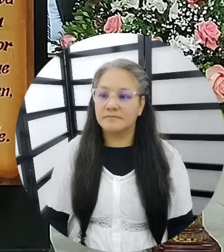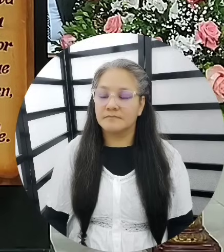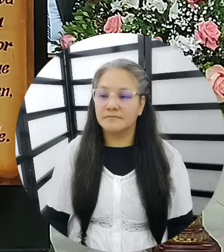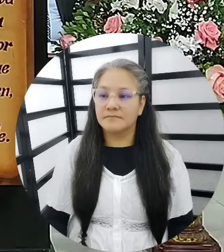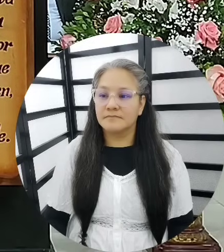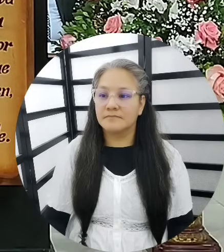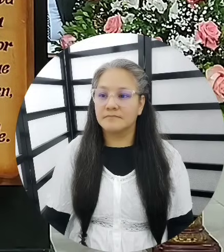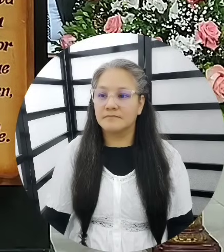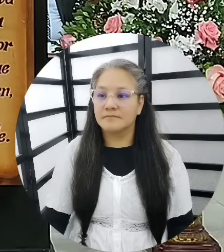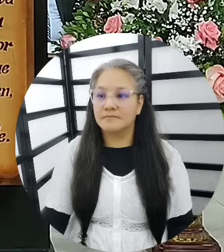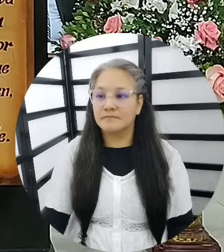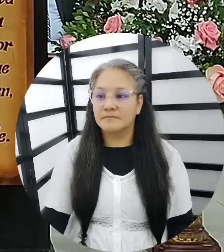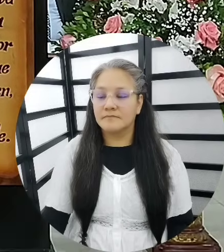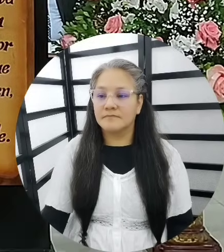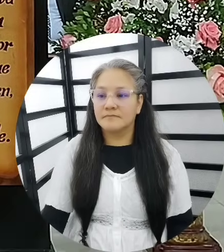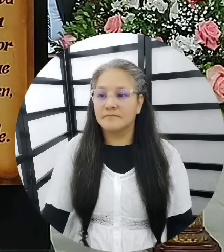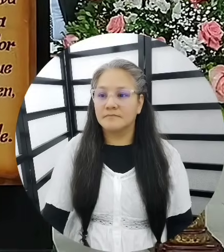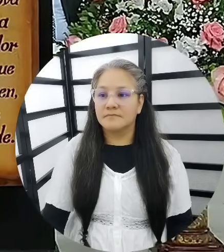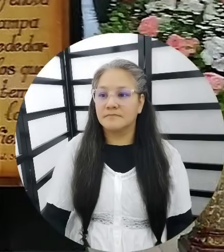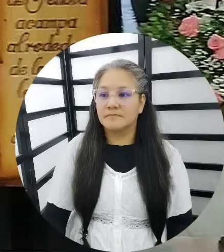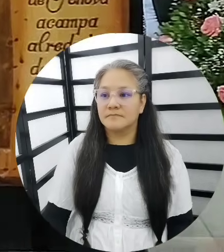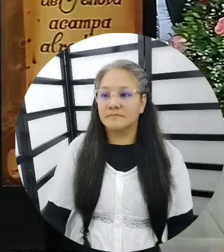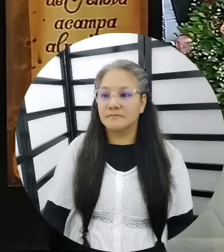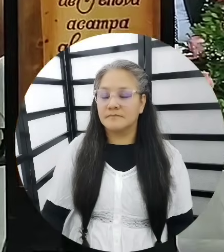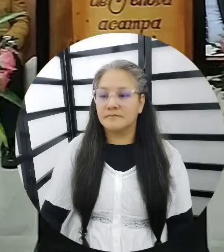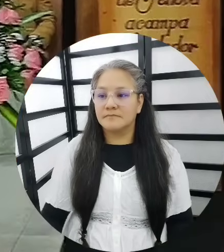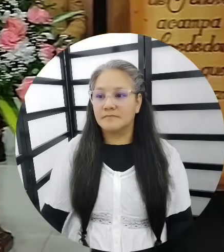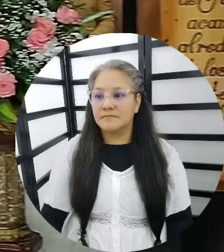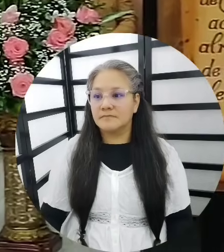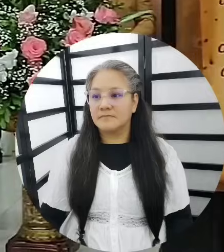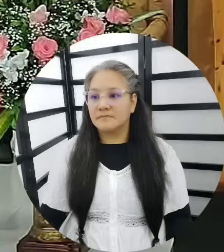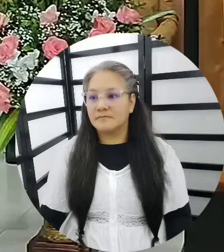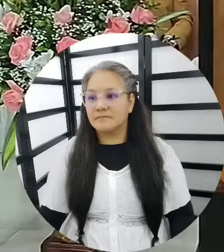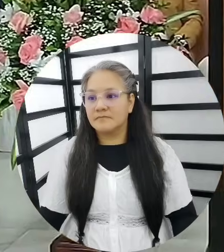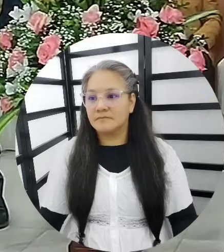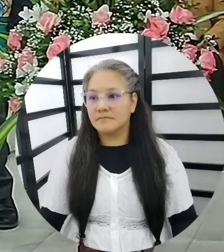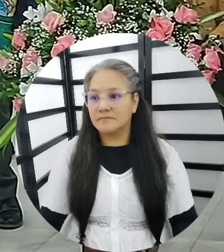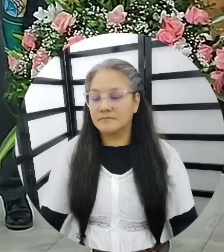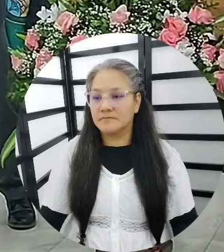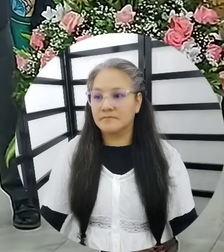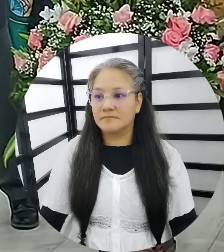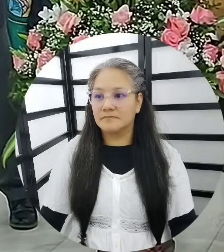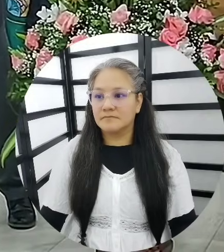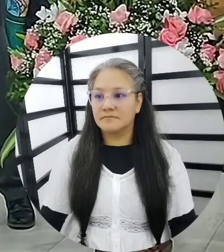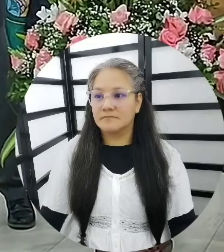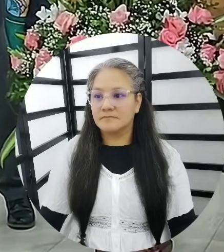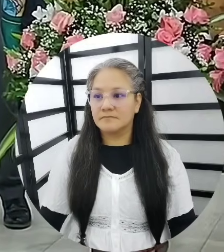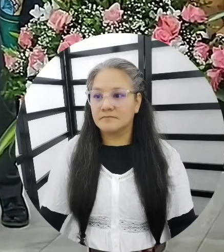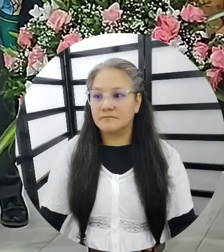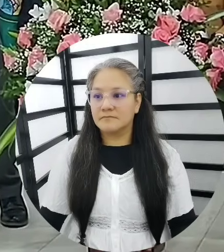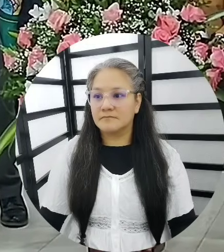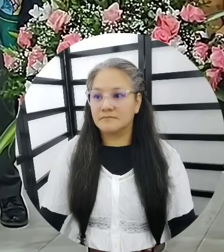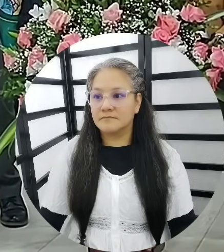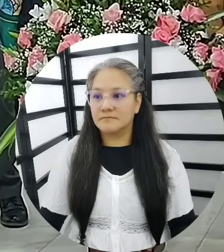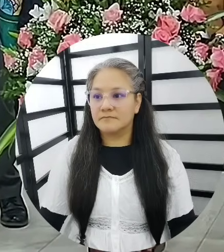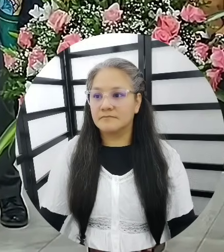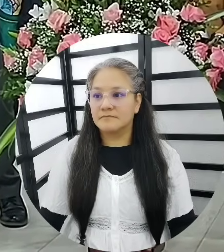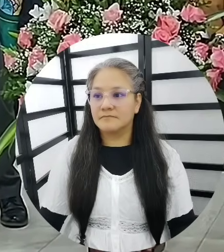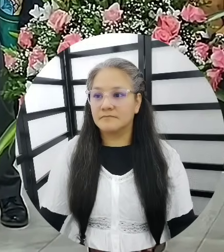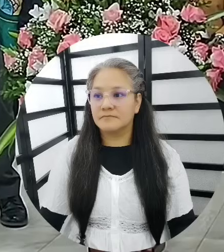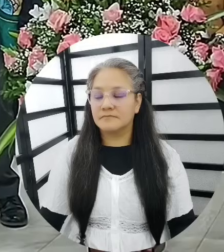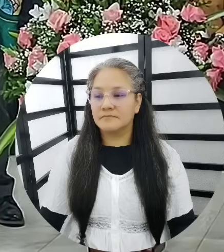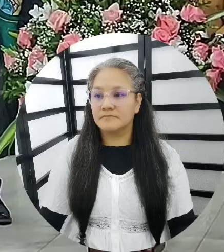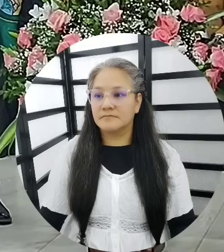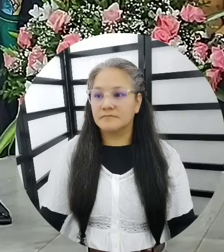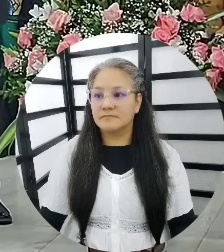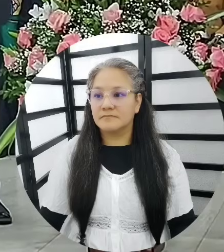después por ahí predicando, pero no son más que símbolos que retiñen, que hacen ruido, nada